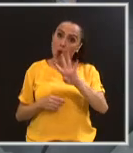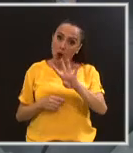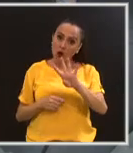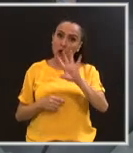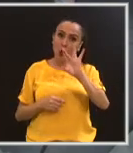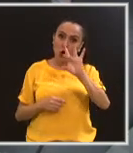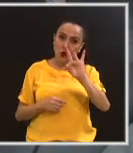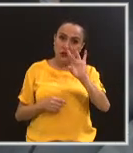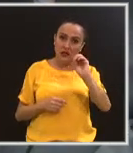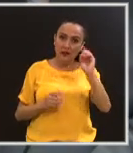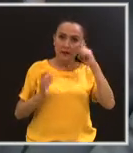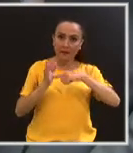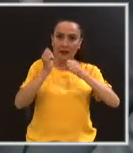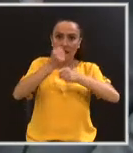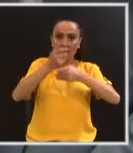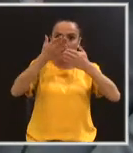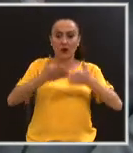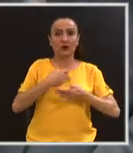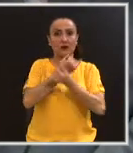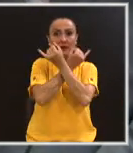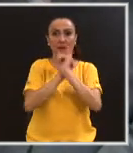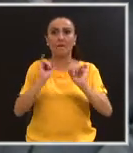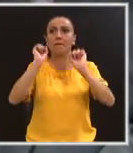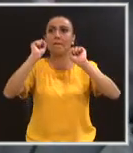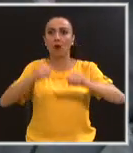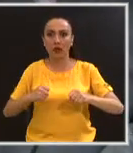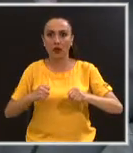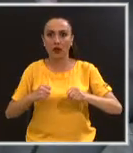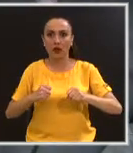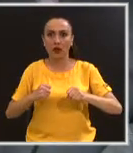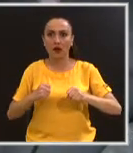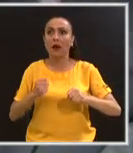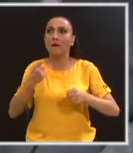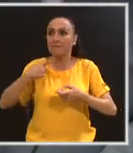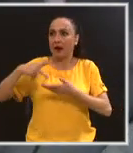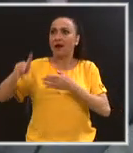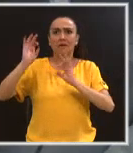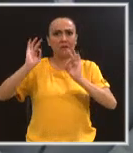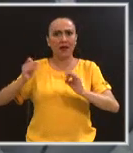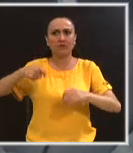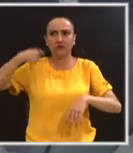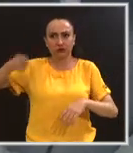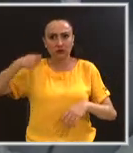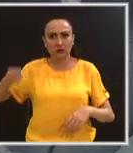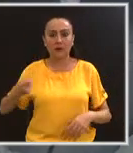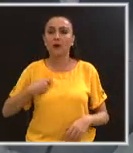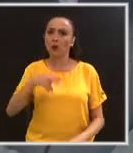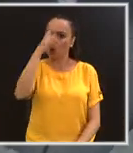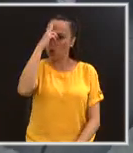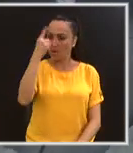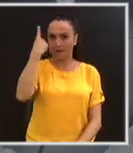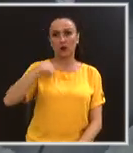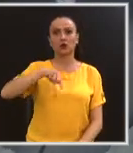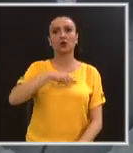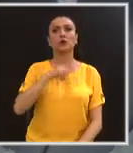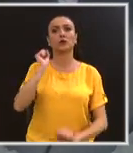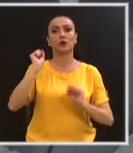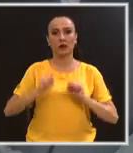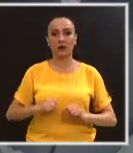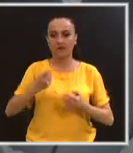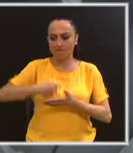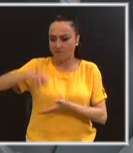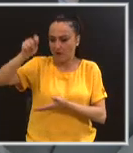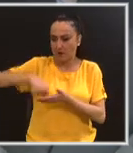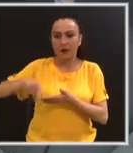28,000 trabajadores independientes poder estar al día por eso es que es un honor para nosotros poder